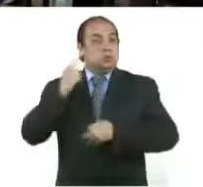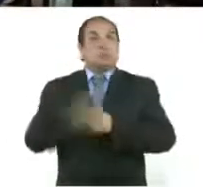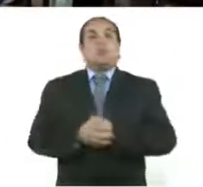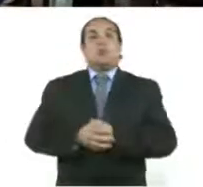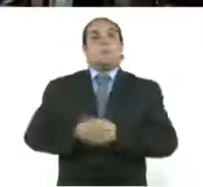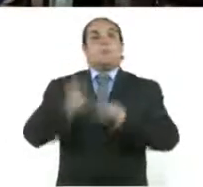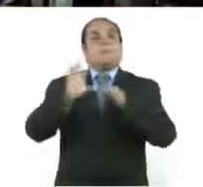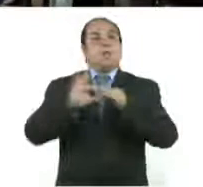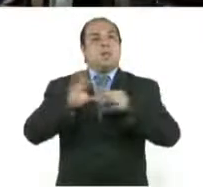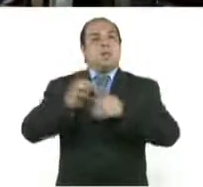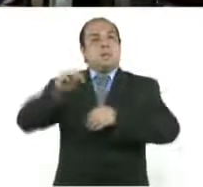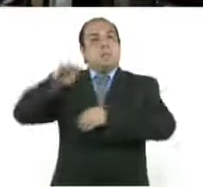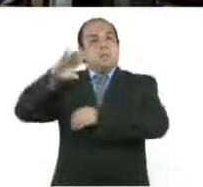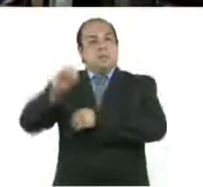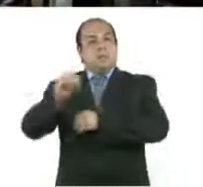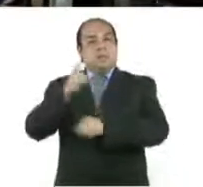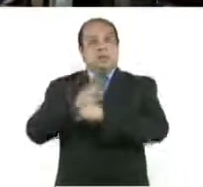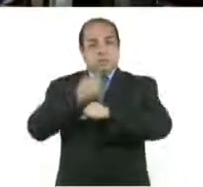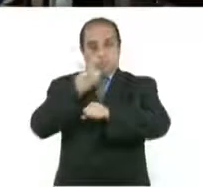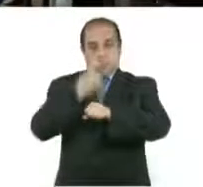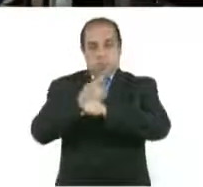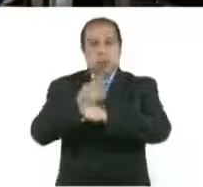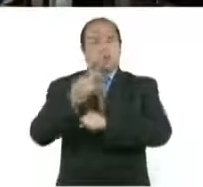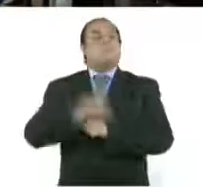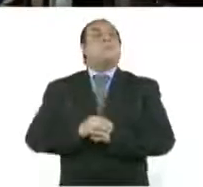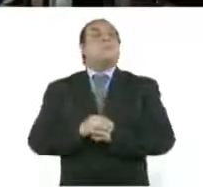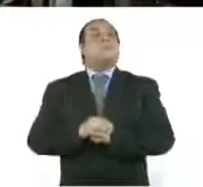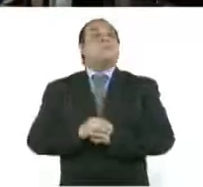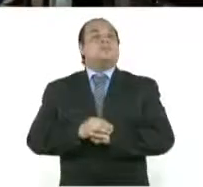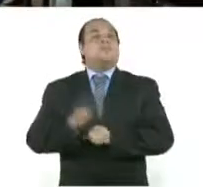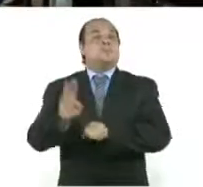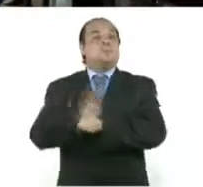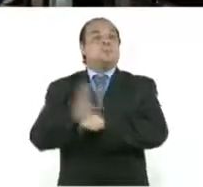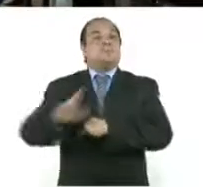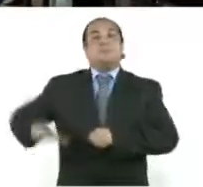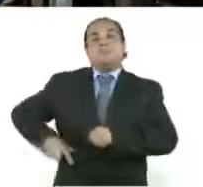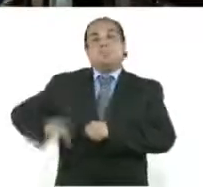Rocío García Pérez, subsecretaria de Bienestar del Gobierno de México.